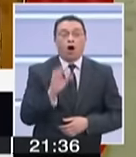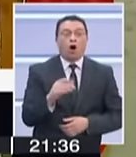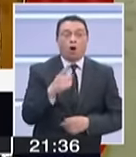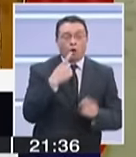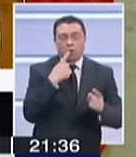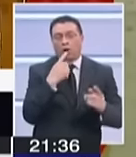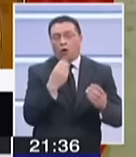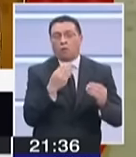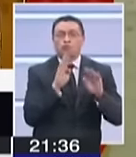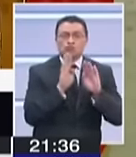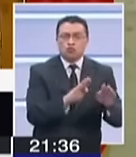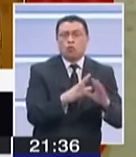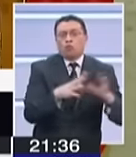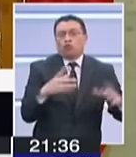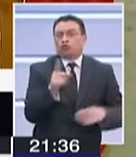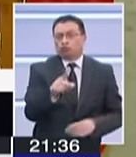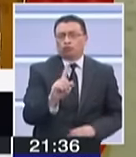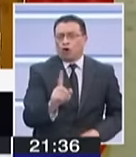elogio a Insulza?